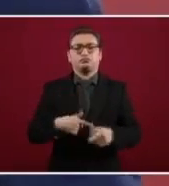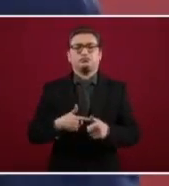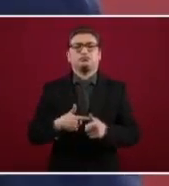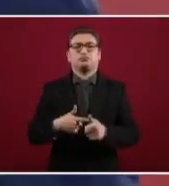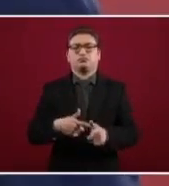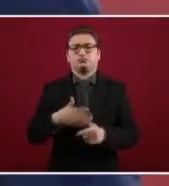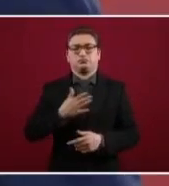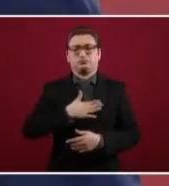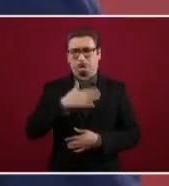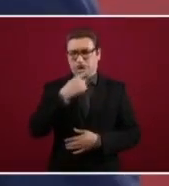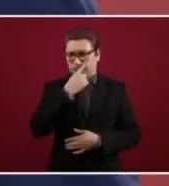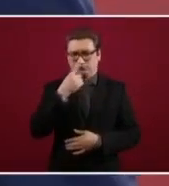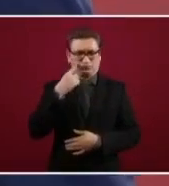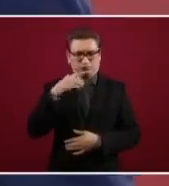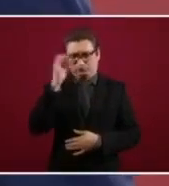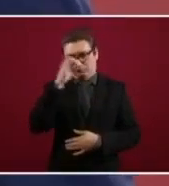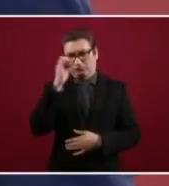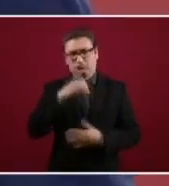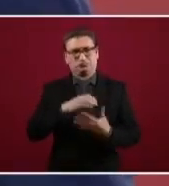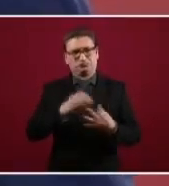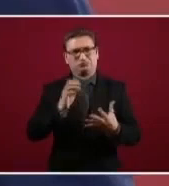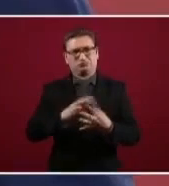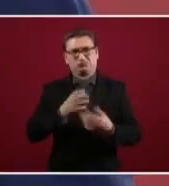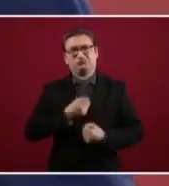y opinando qué